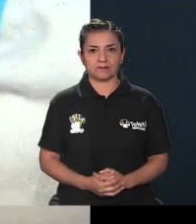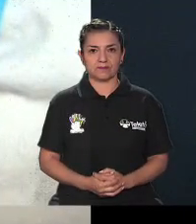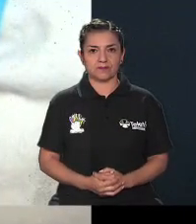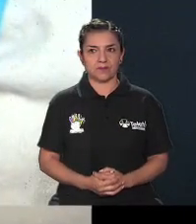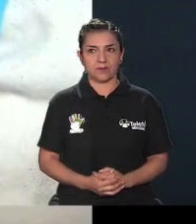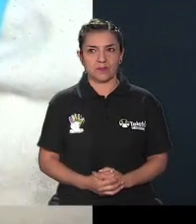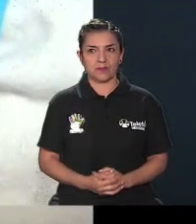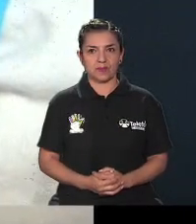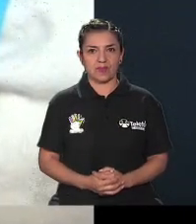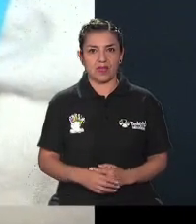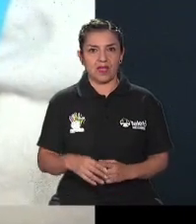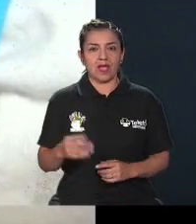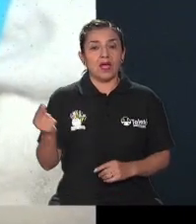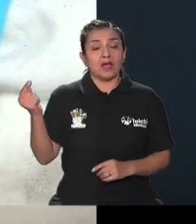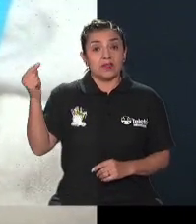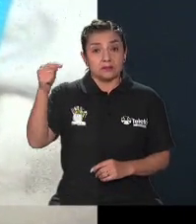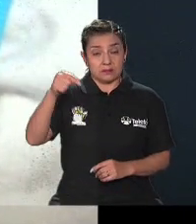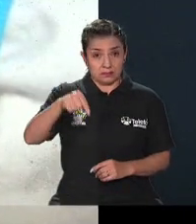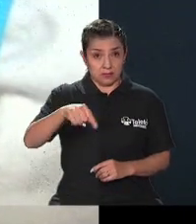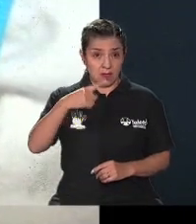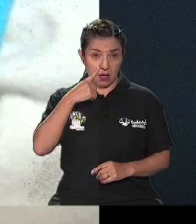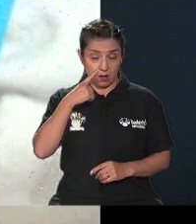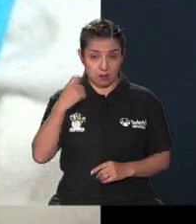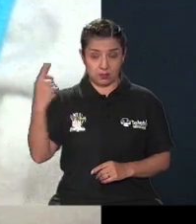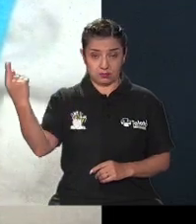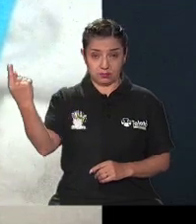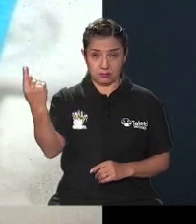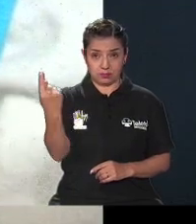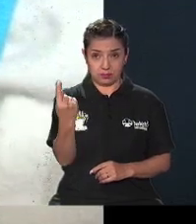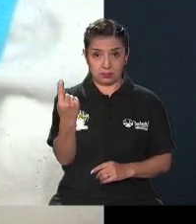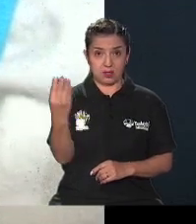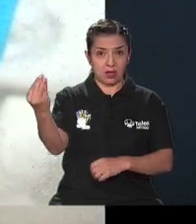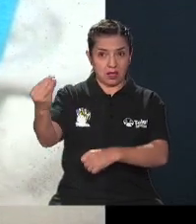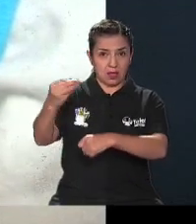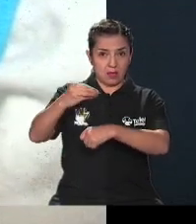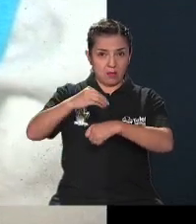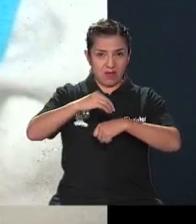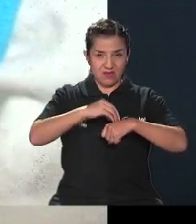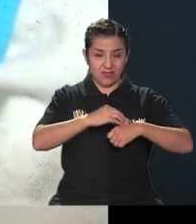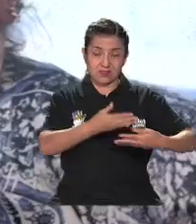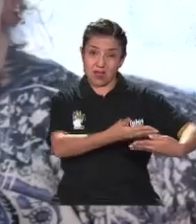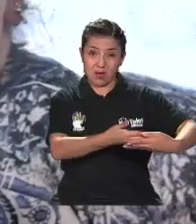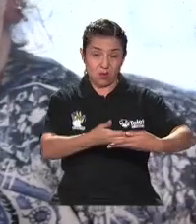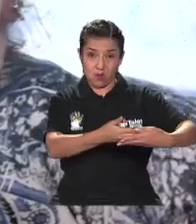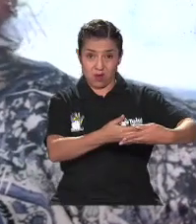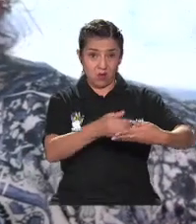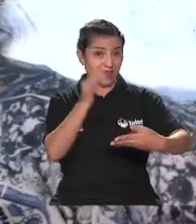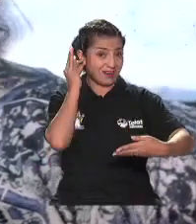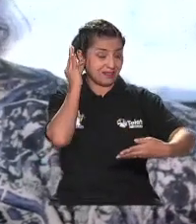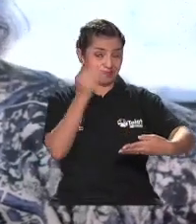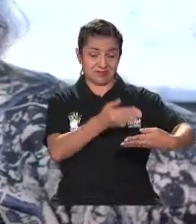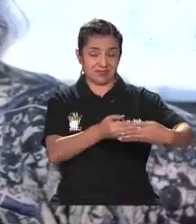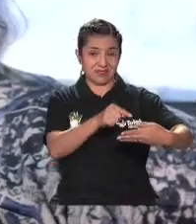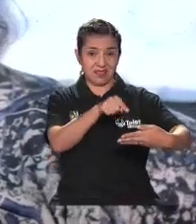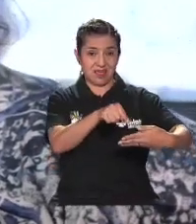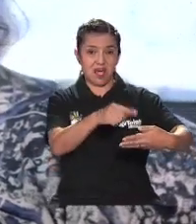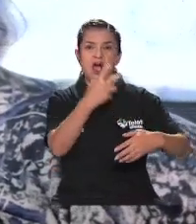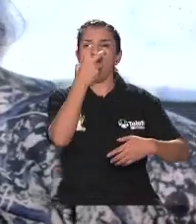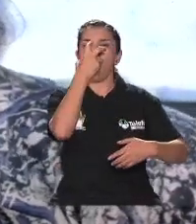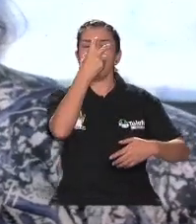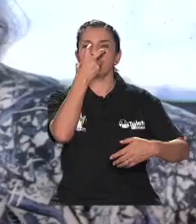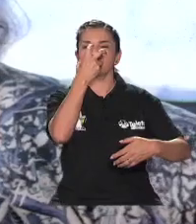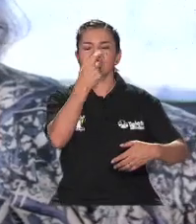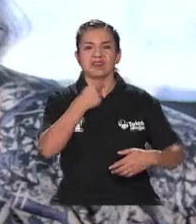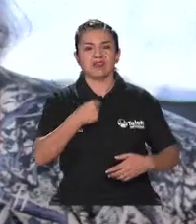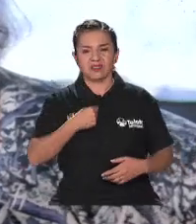Llega Gustavo y me dice que a Amelie le estaban poniendo oxígeno. Nos dio pena, rabia, todo lo que